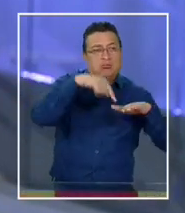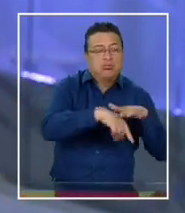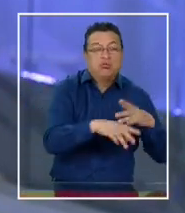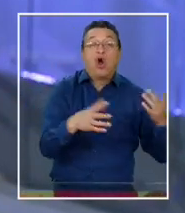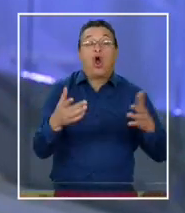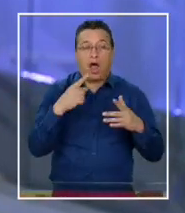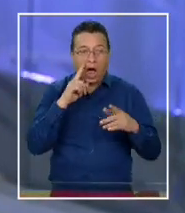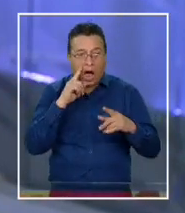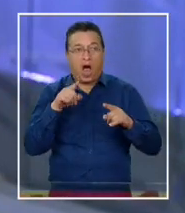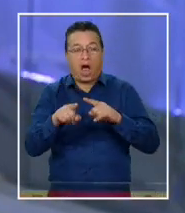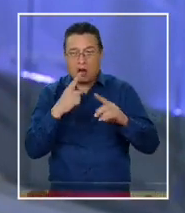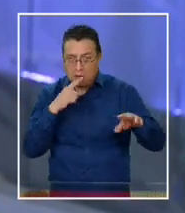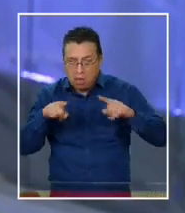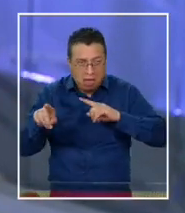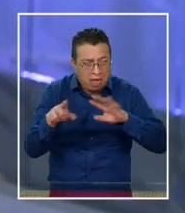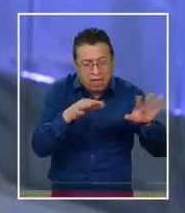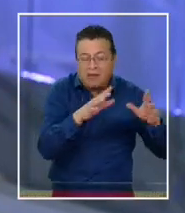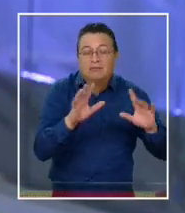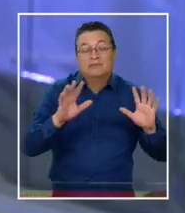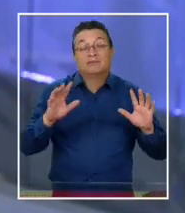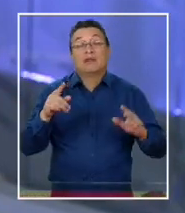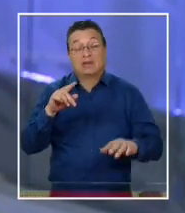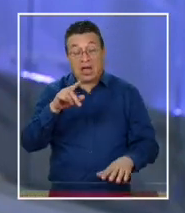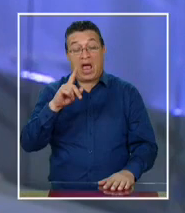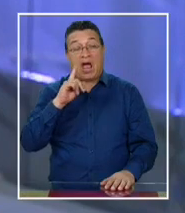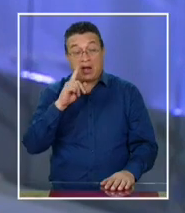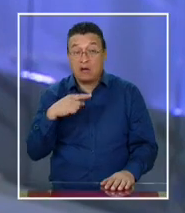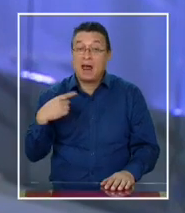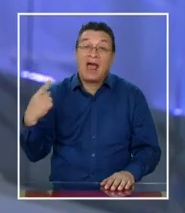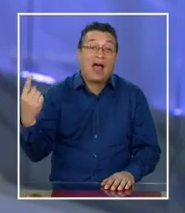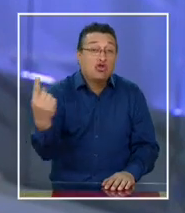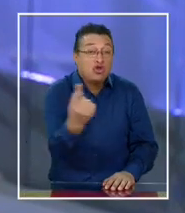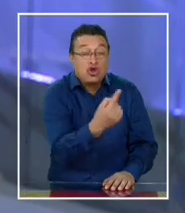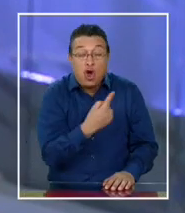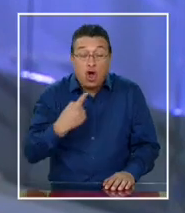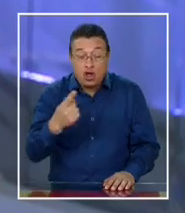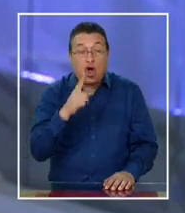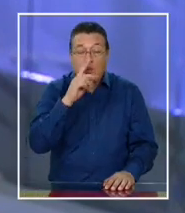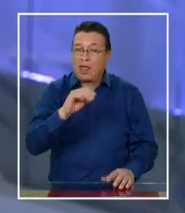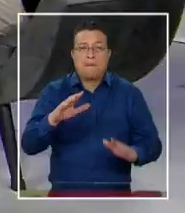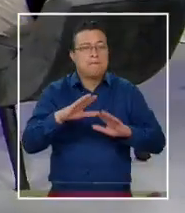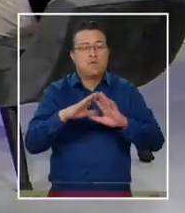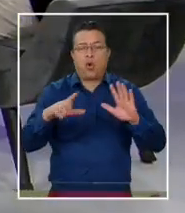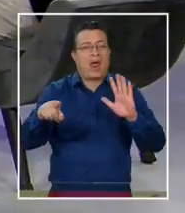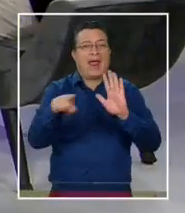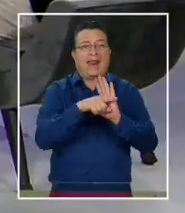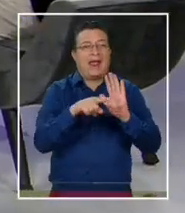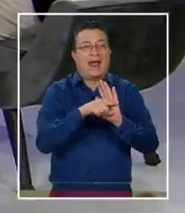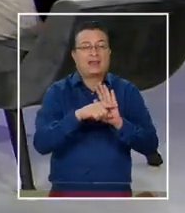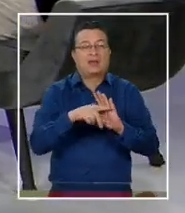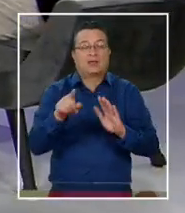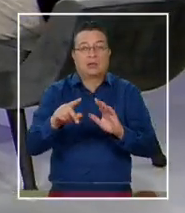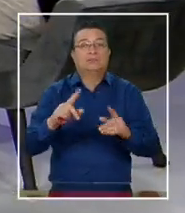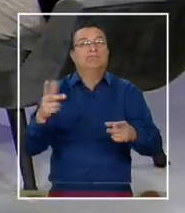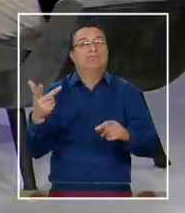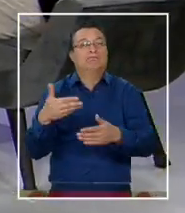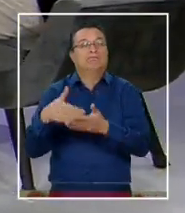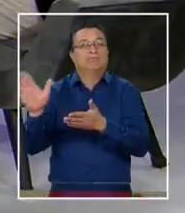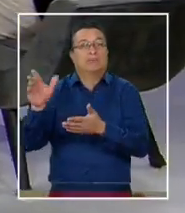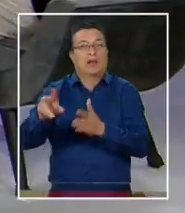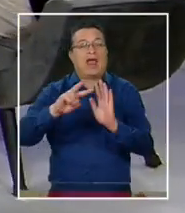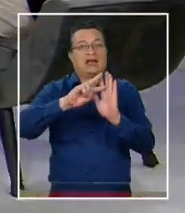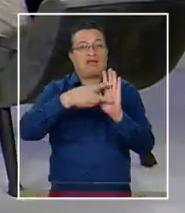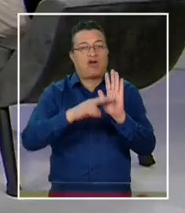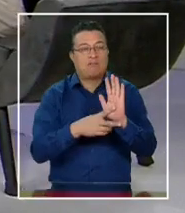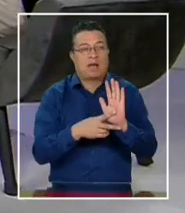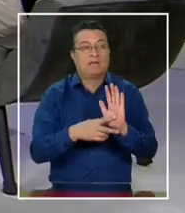Porque también las hay entonces creo que para todos Es una muy mala señal el que sean viables las reformas y me